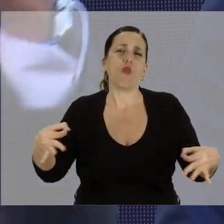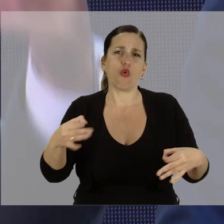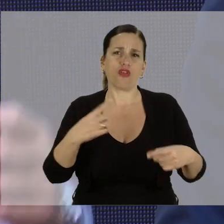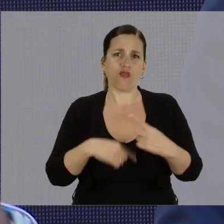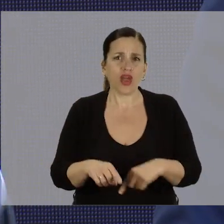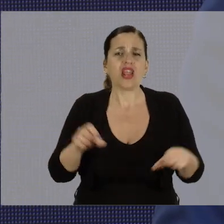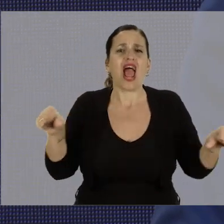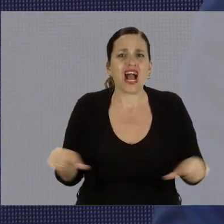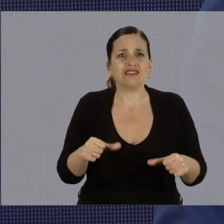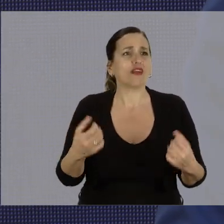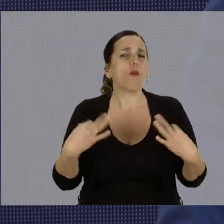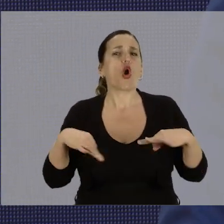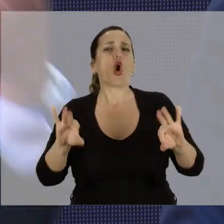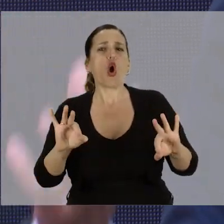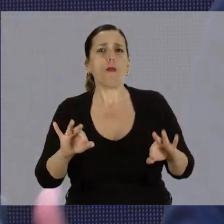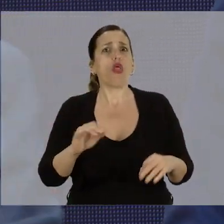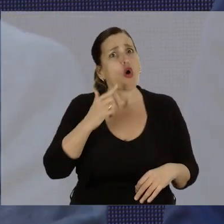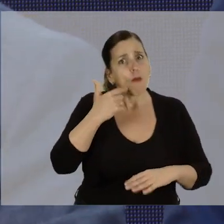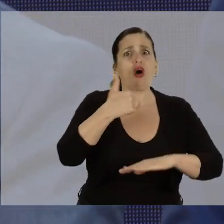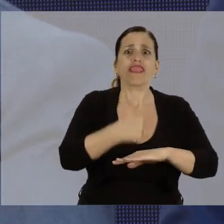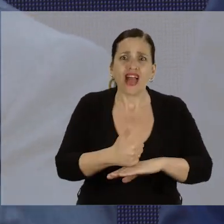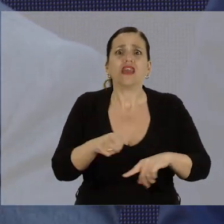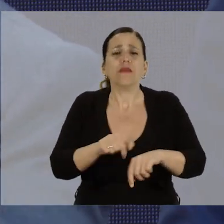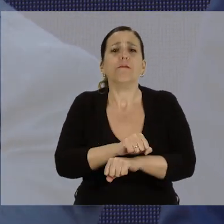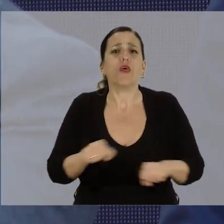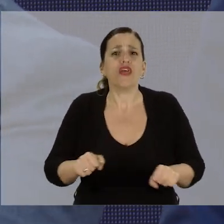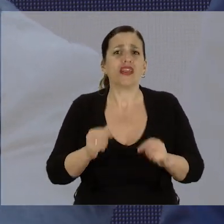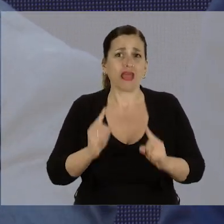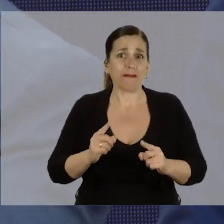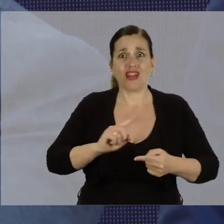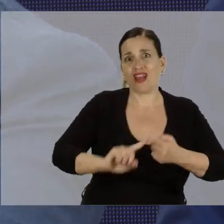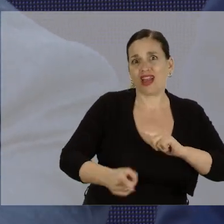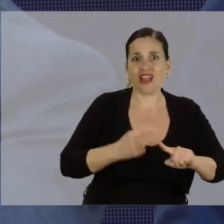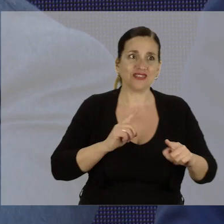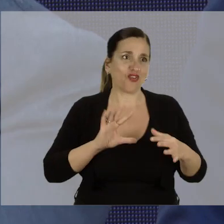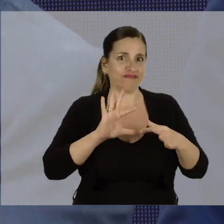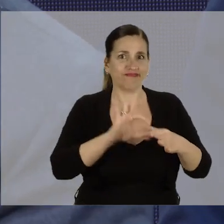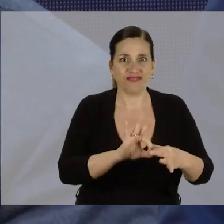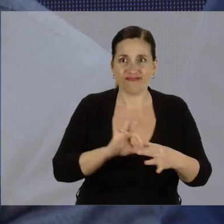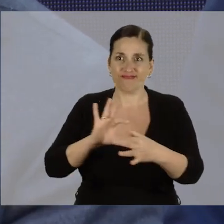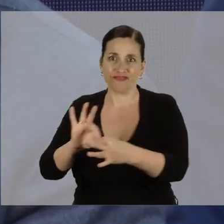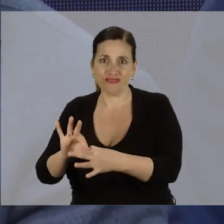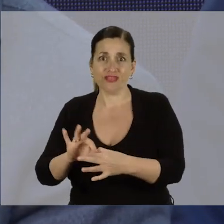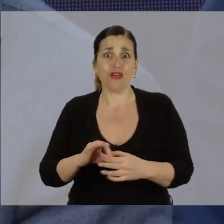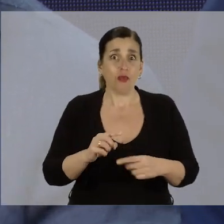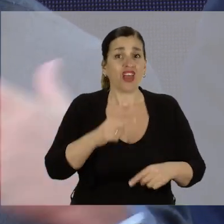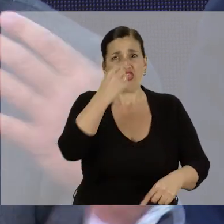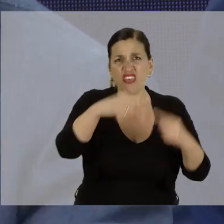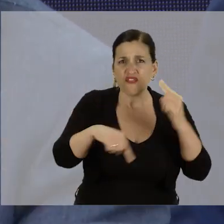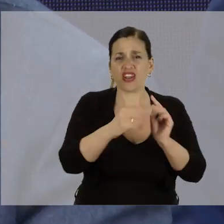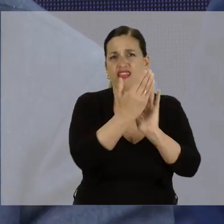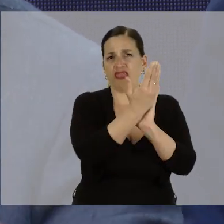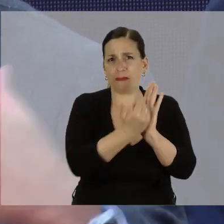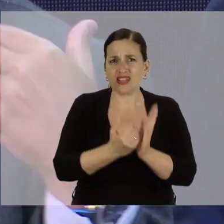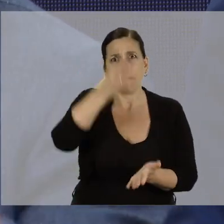en el confort, fue algo virtuoso en la comodidad, pero también fue algo virtuoso en el relacionamiento. Porque de